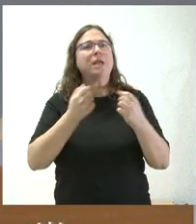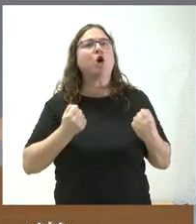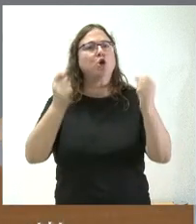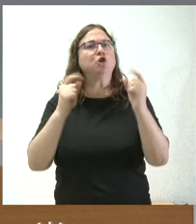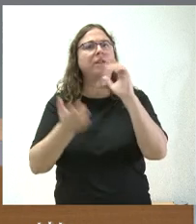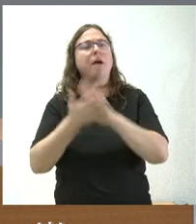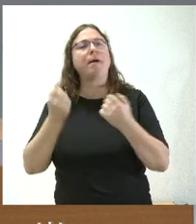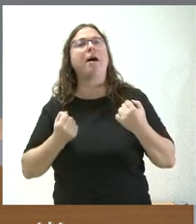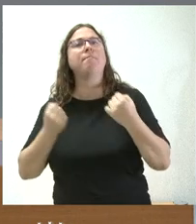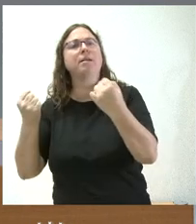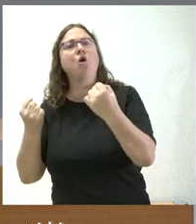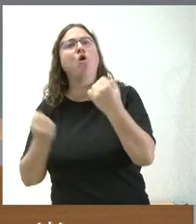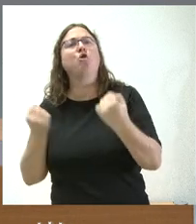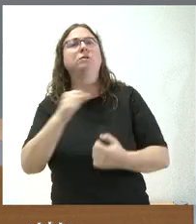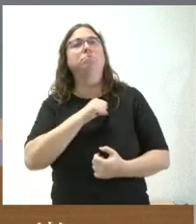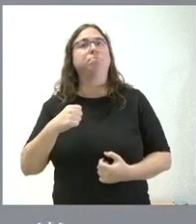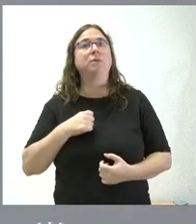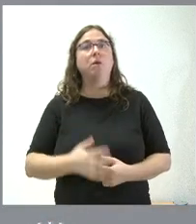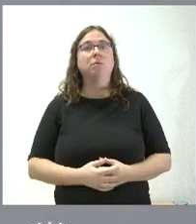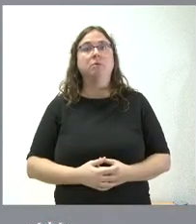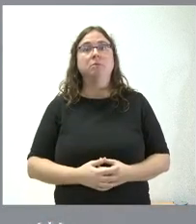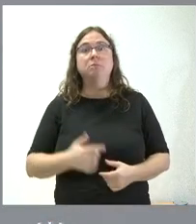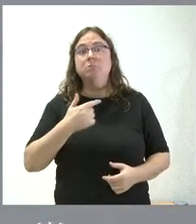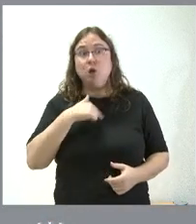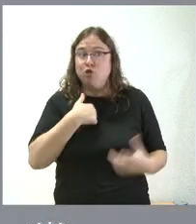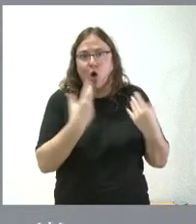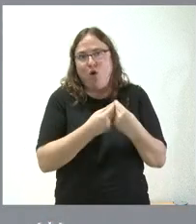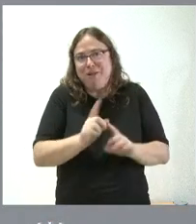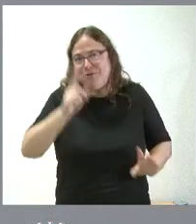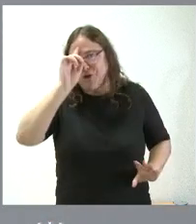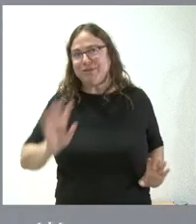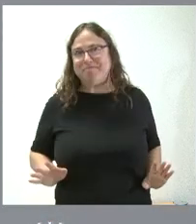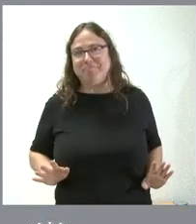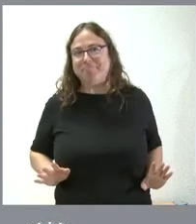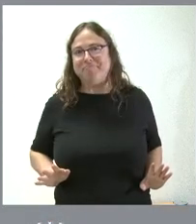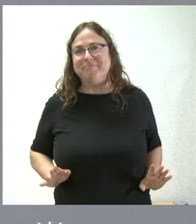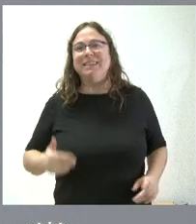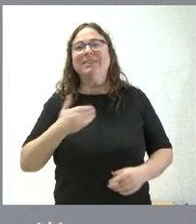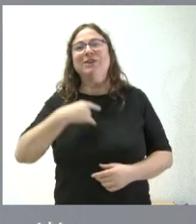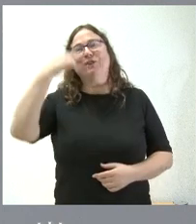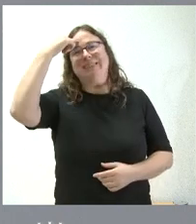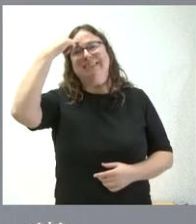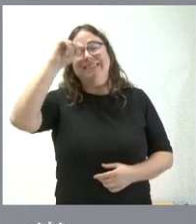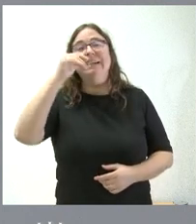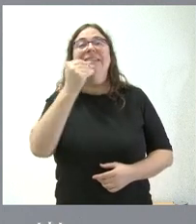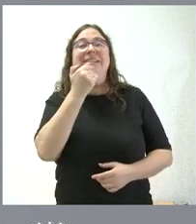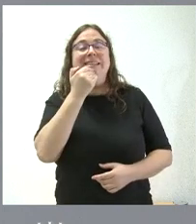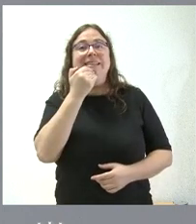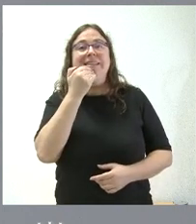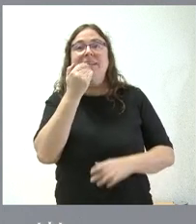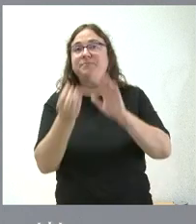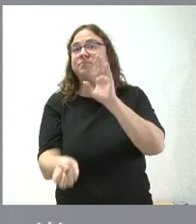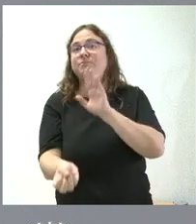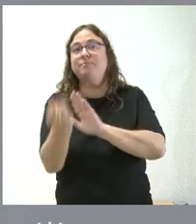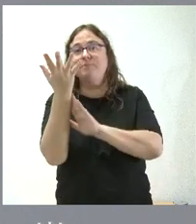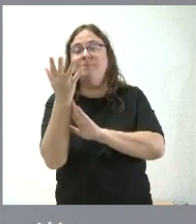del campo o fue en su coche particular Pues yo no la Acompañé pero sí le puedo decir que lo que no está es colgado en